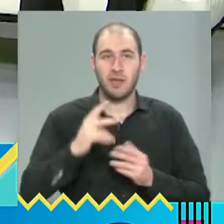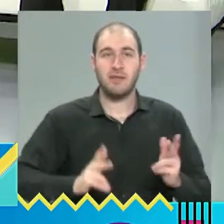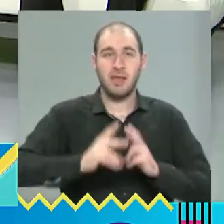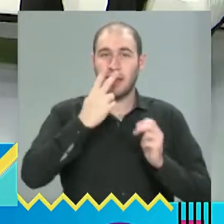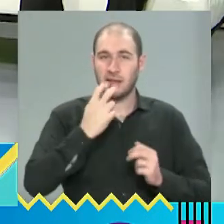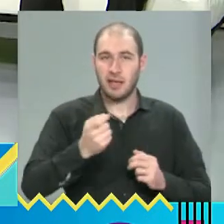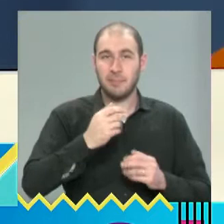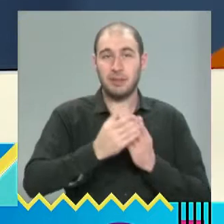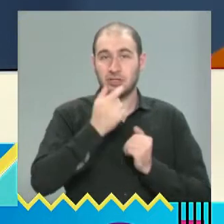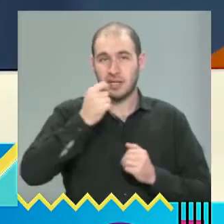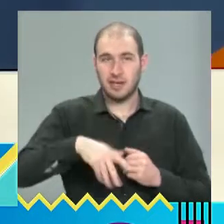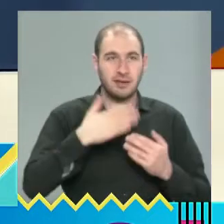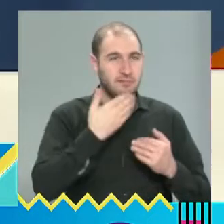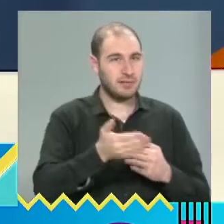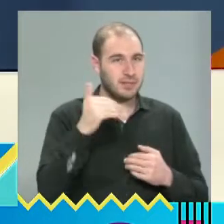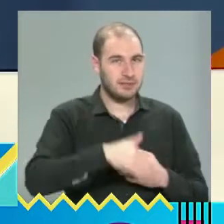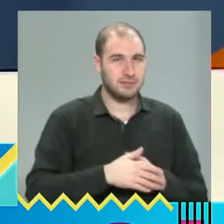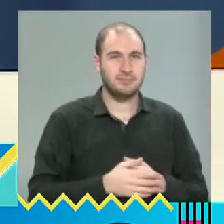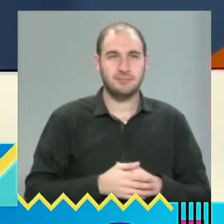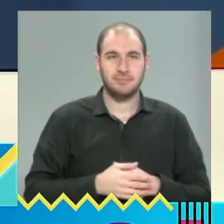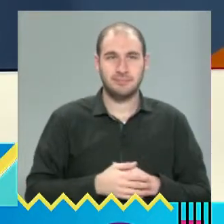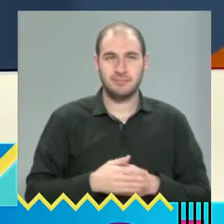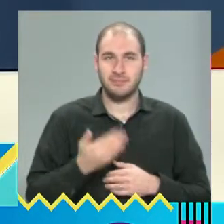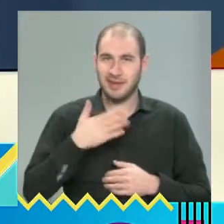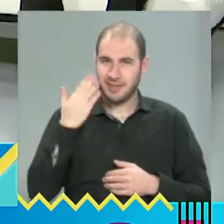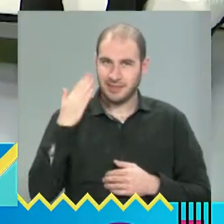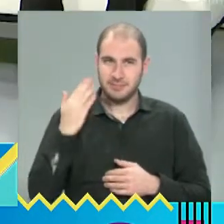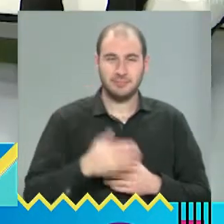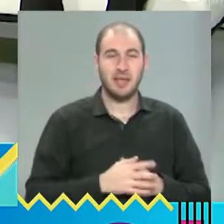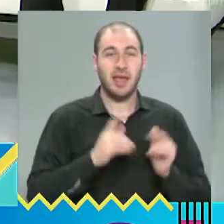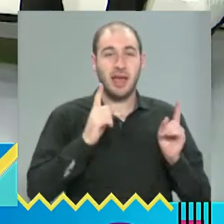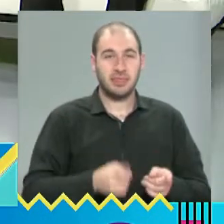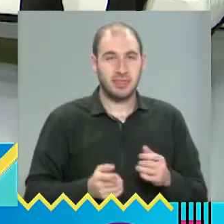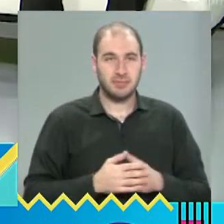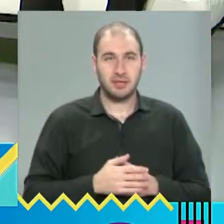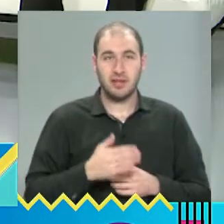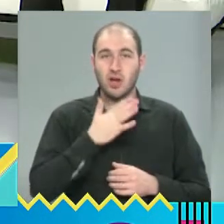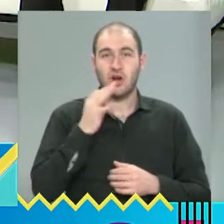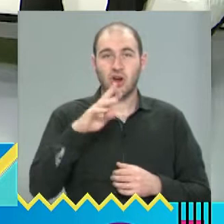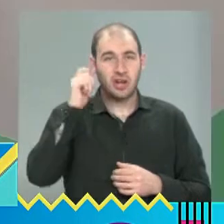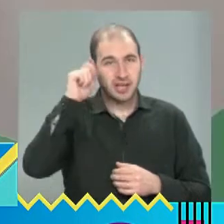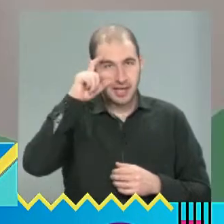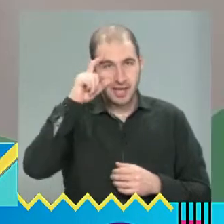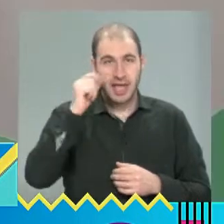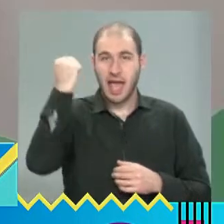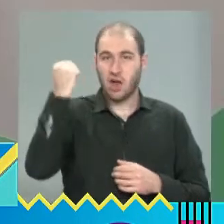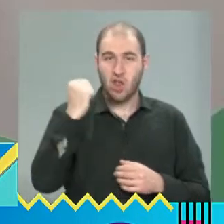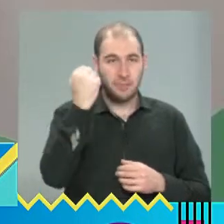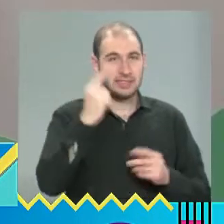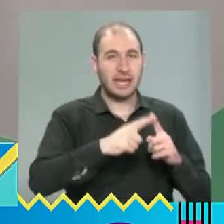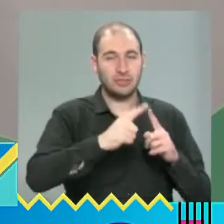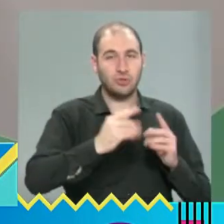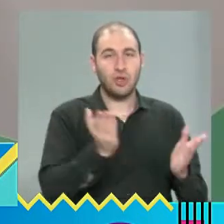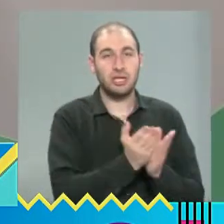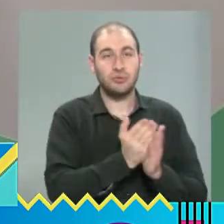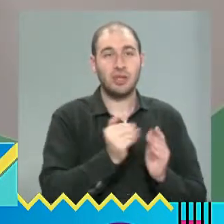Infraestructura y Energía de Mendoza. Muchísimas gracias, Sebastián, por estar acá. Muy buenas tardes. Y también está con nosotros Jorge Dey, economista del Instituto de